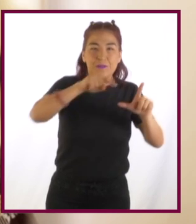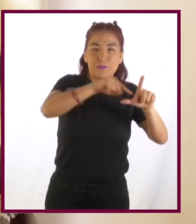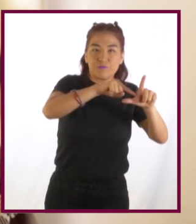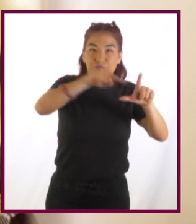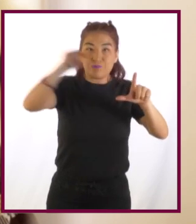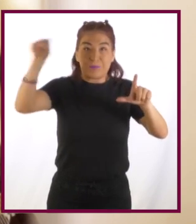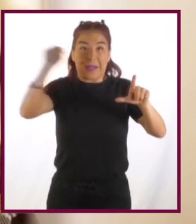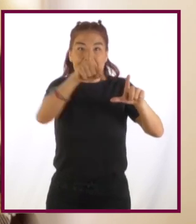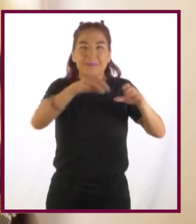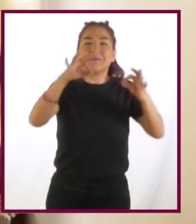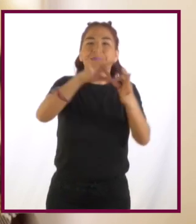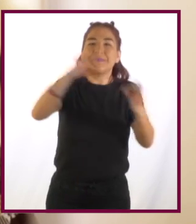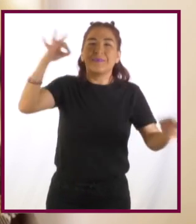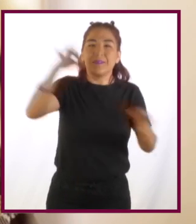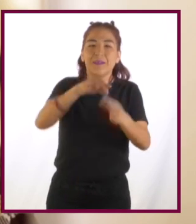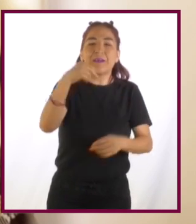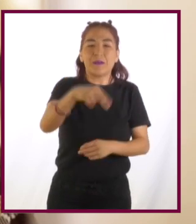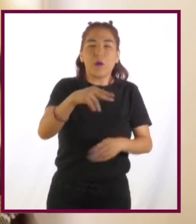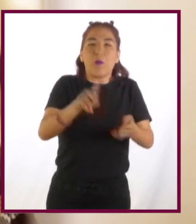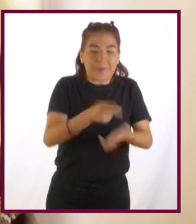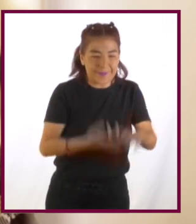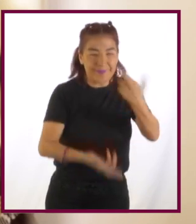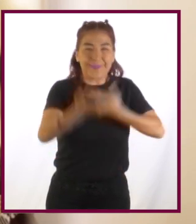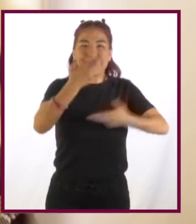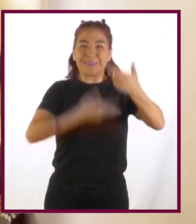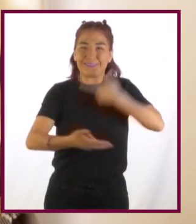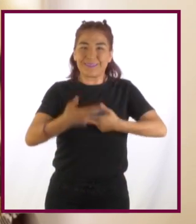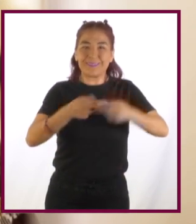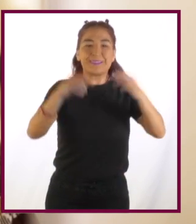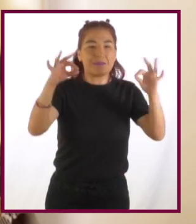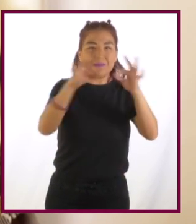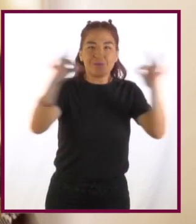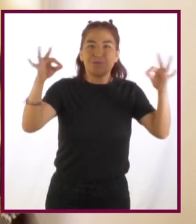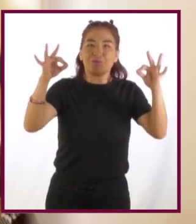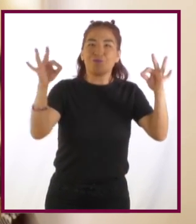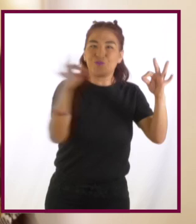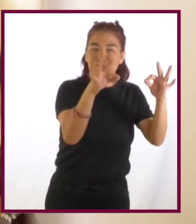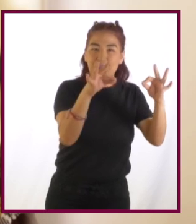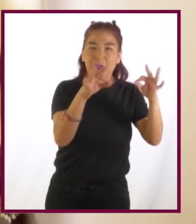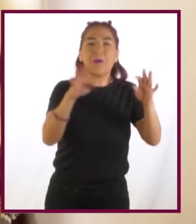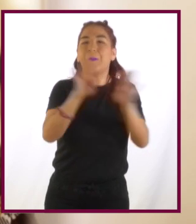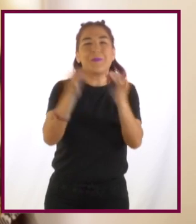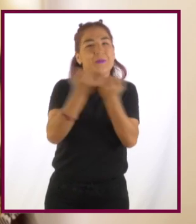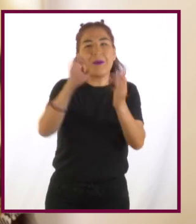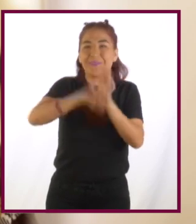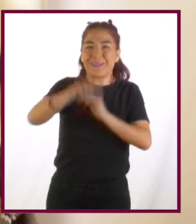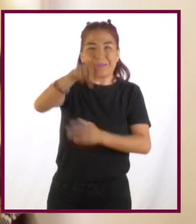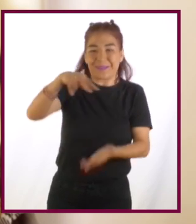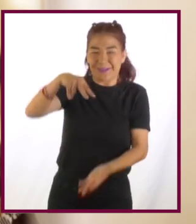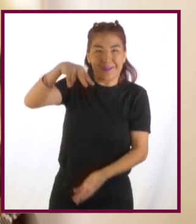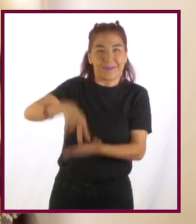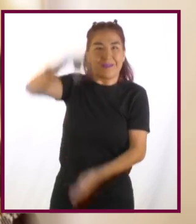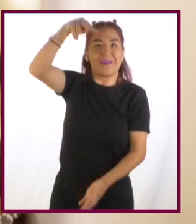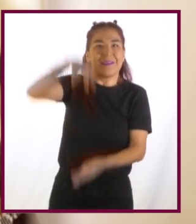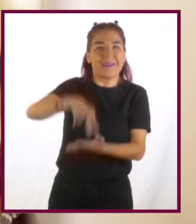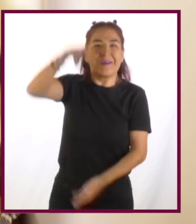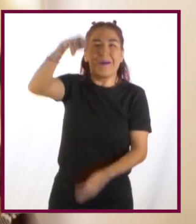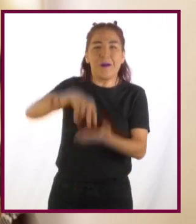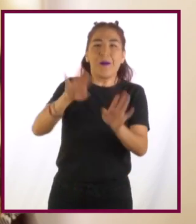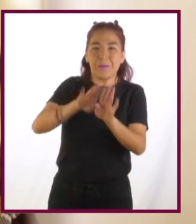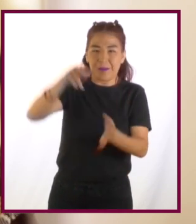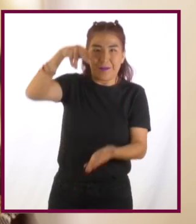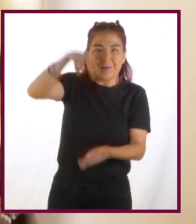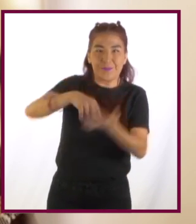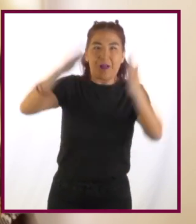una línea recta, que es la parte elástica, en donde tenemos este fenómeno de recuperación. En un trampolín, ¿no? También lo vemos,